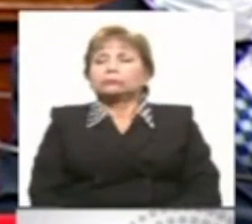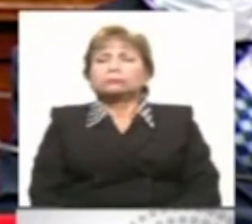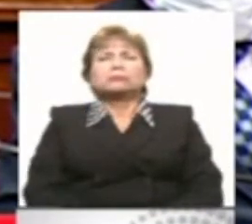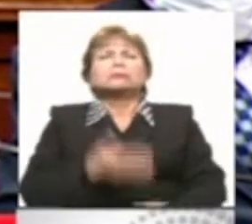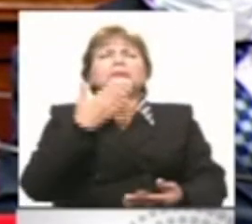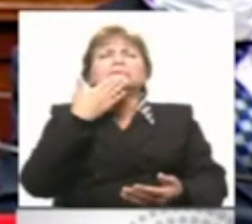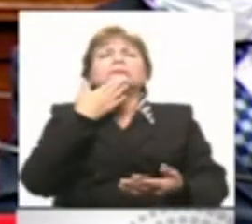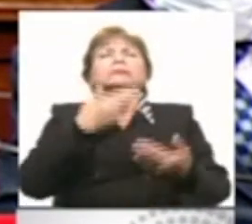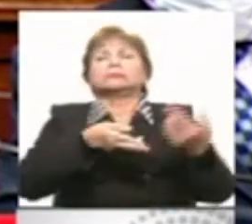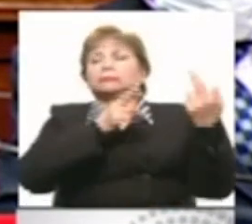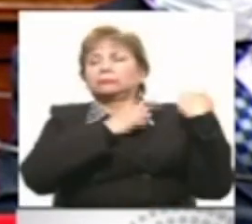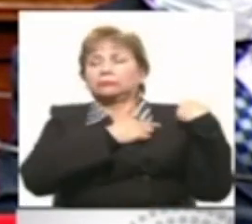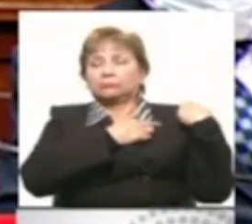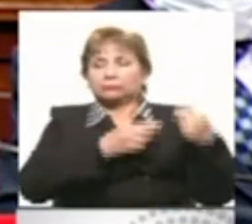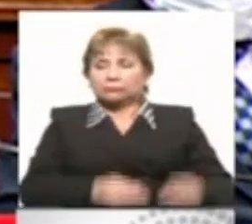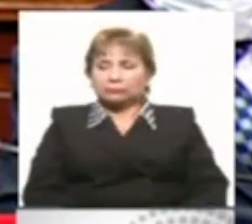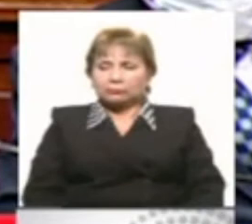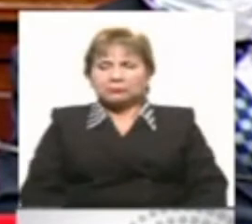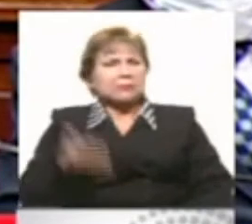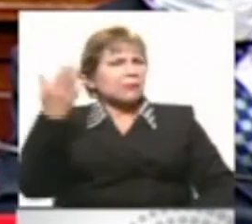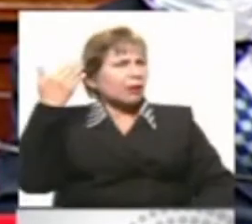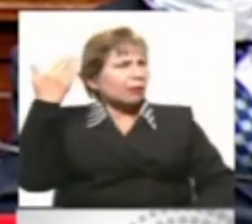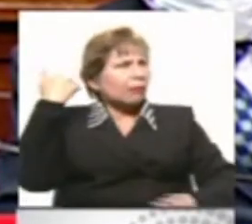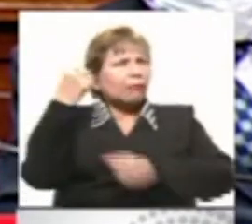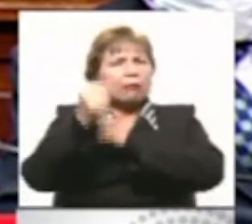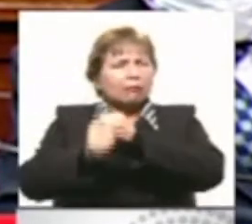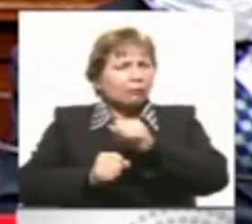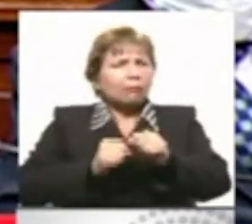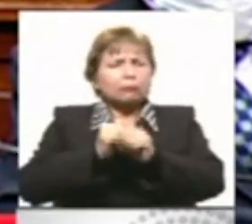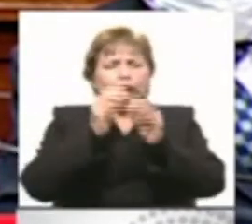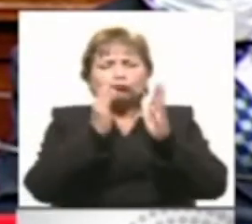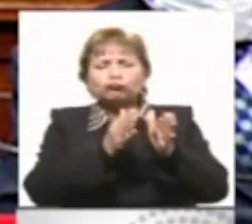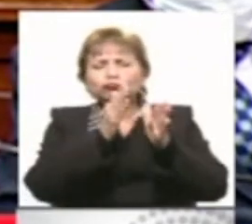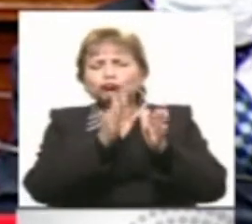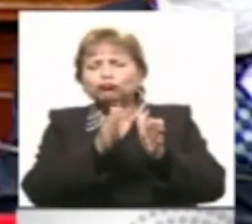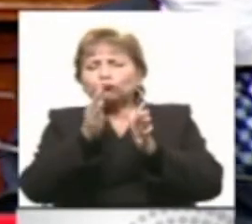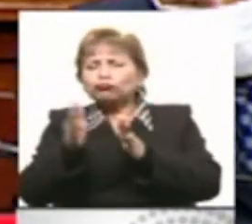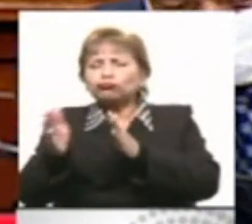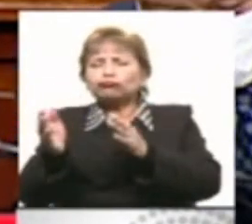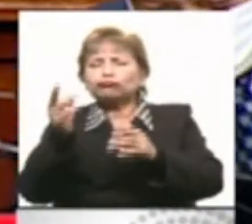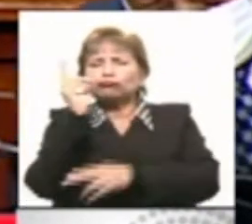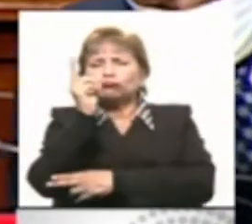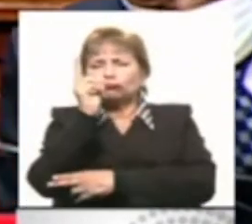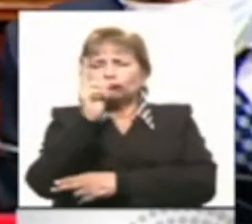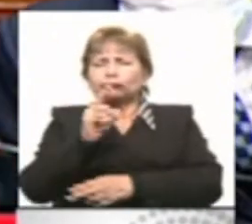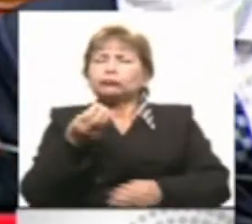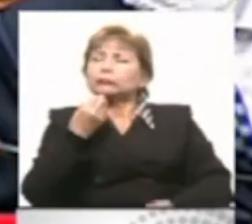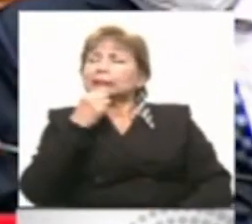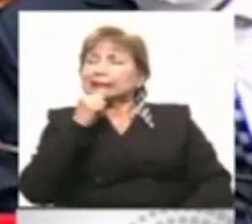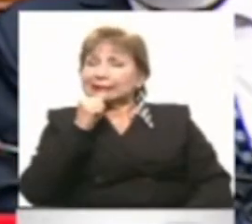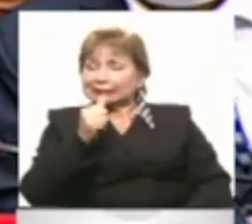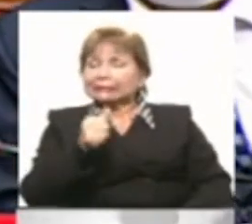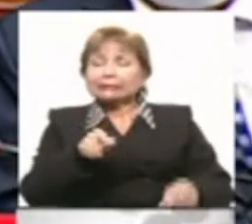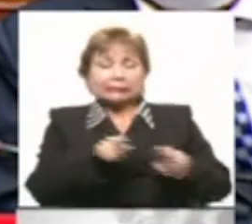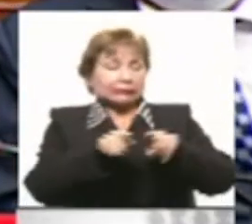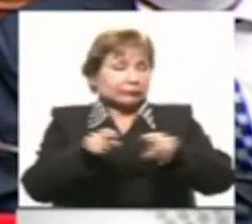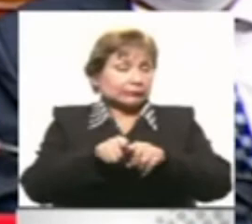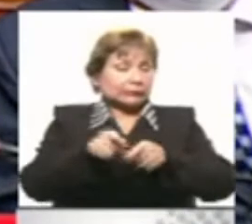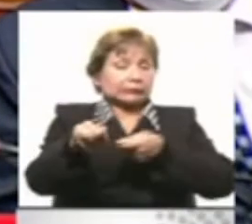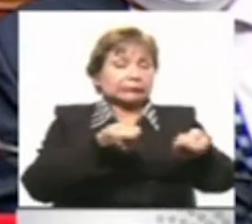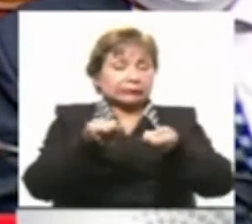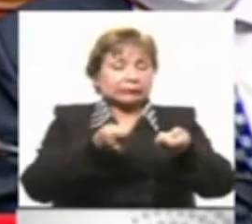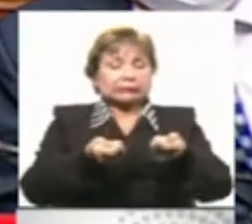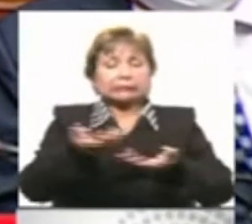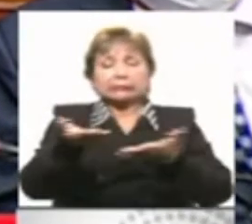Quienes se encargaron en aquellos años de poner orden dentro del magisterio. Porque así como hubieron gobernantes